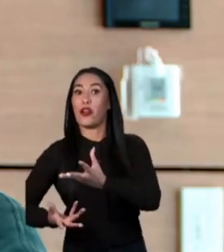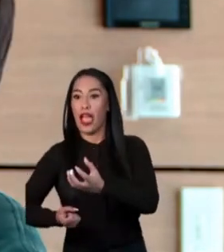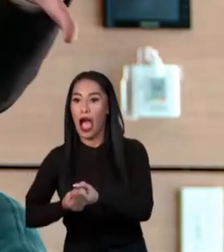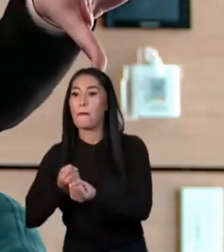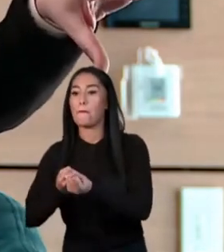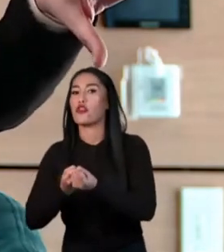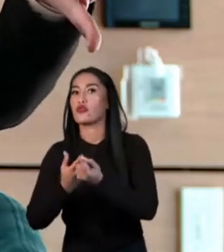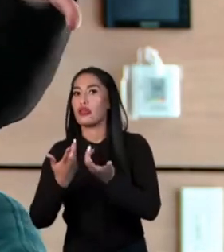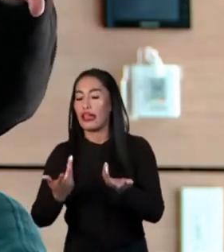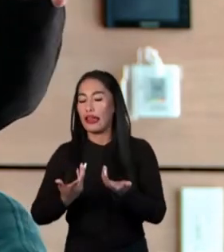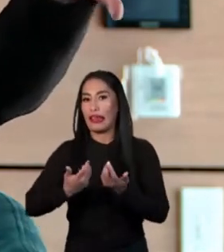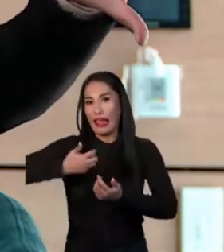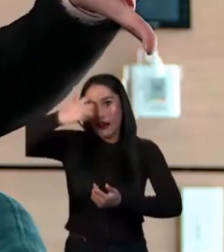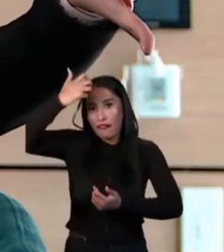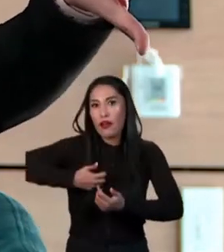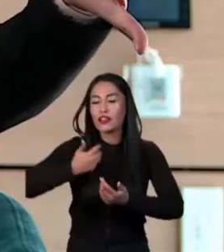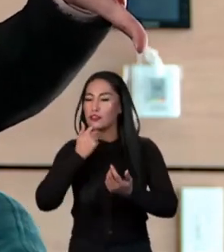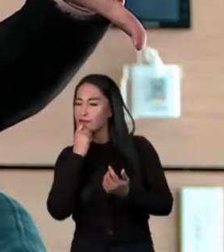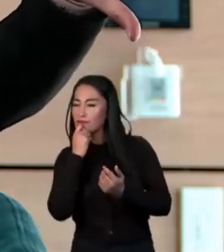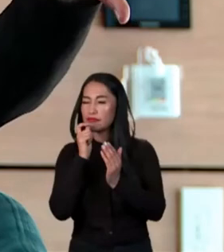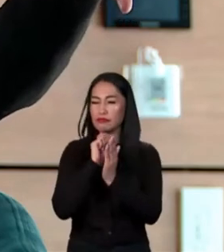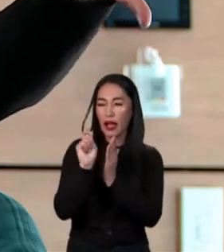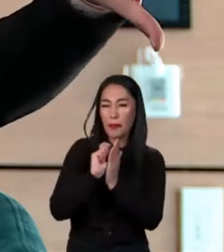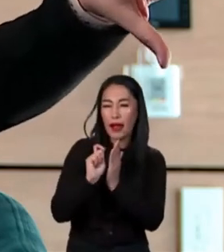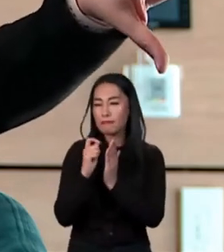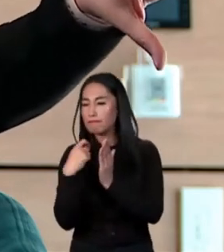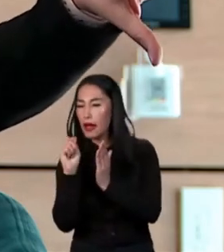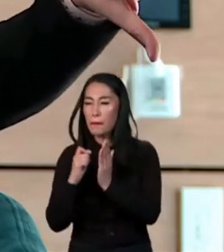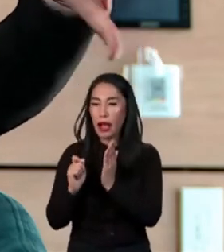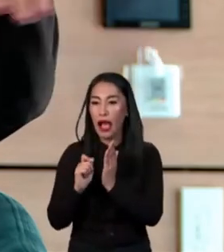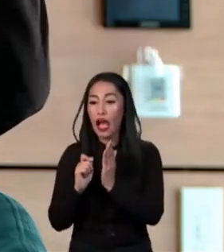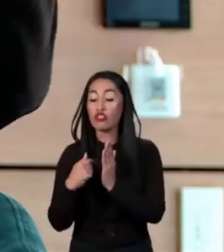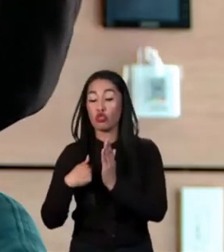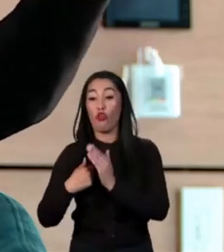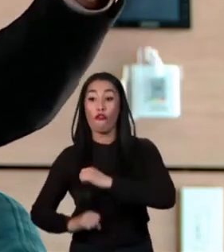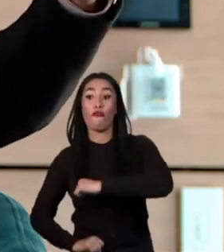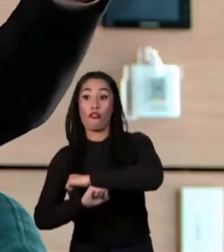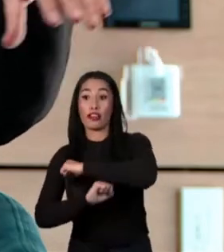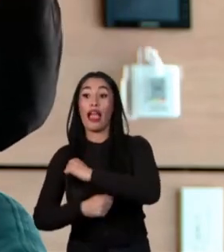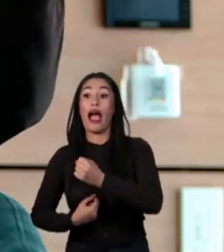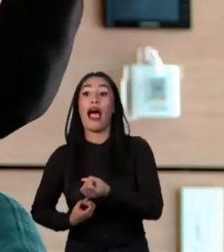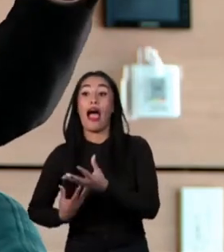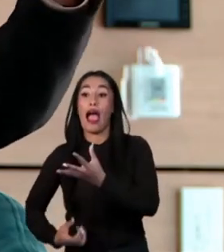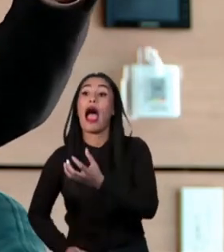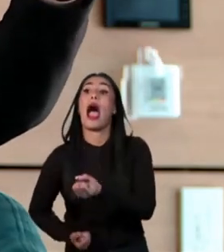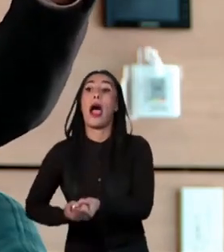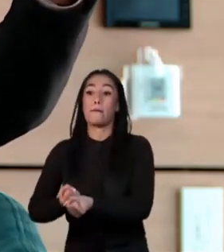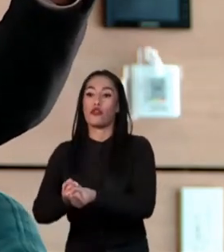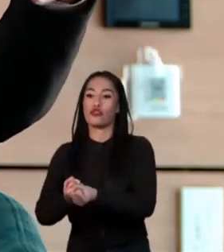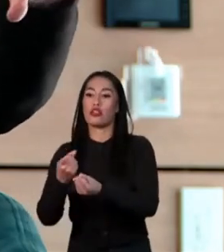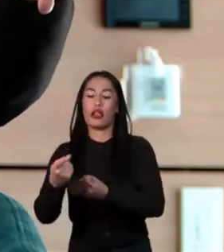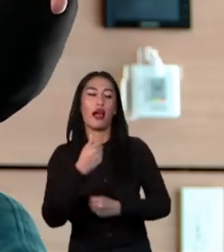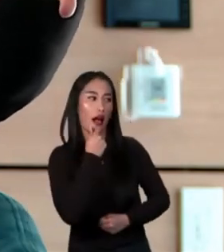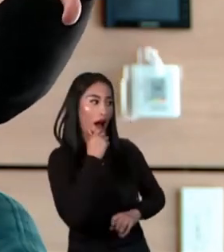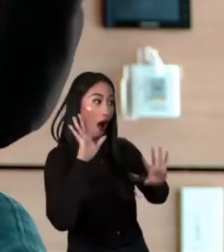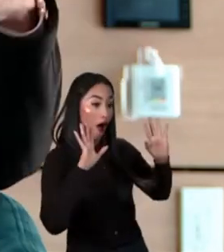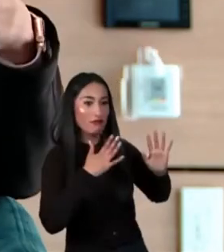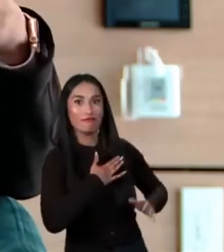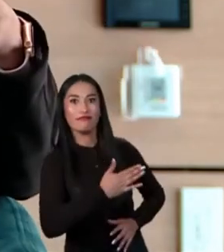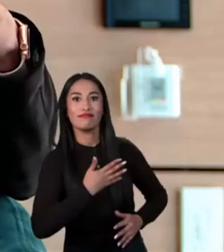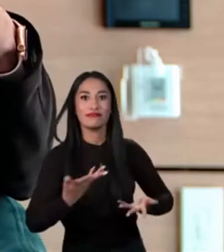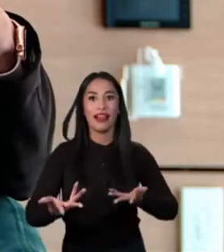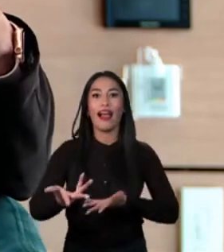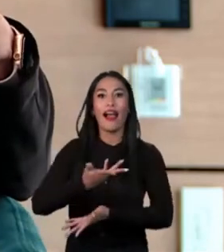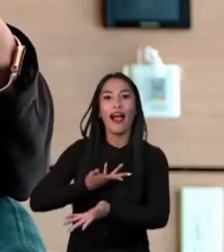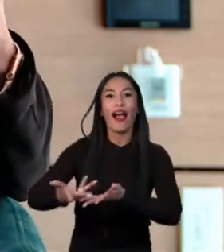cualificación y otra institución complementaria en donde además hay necesidad de mostrar en el sector y podemos